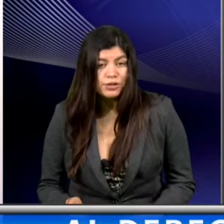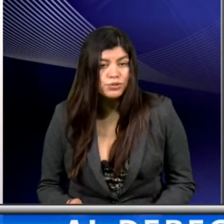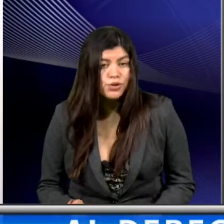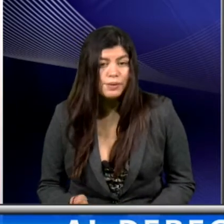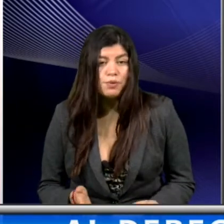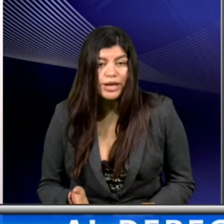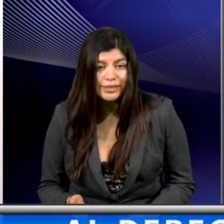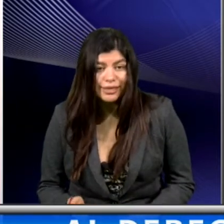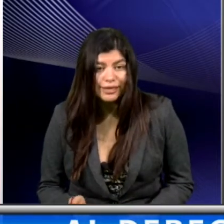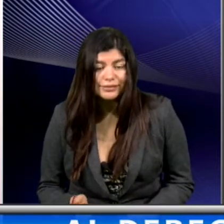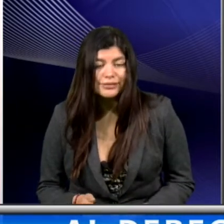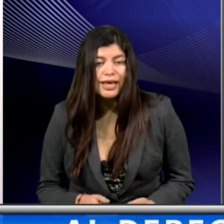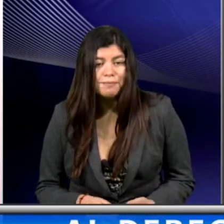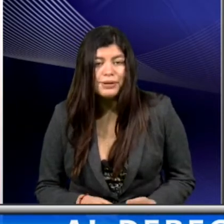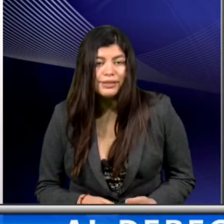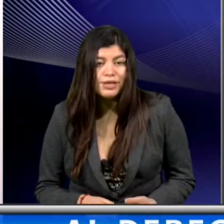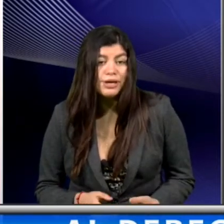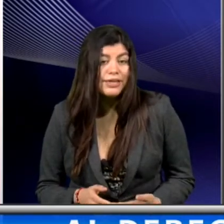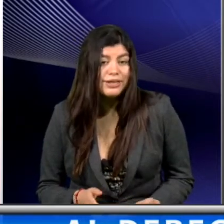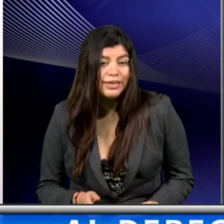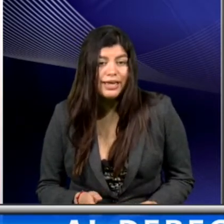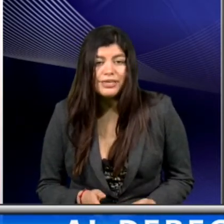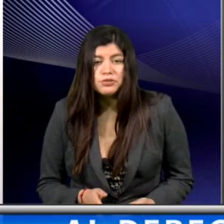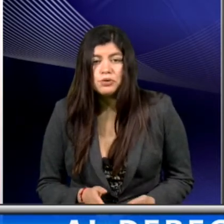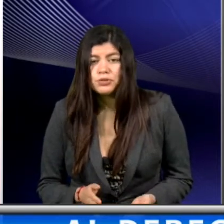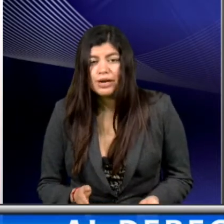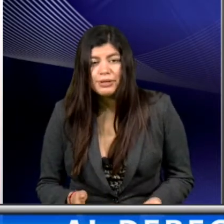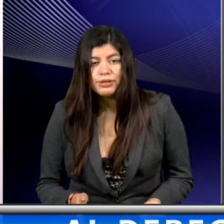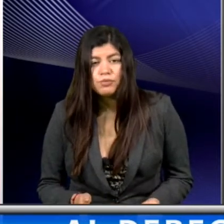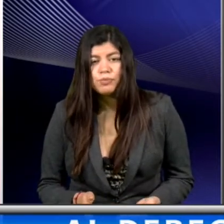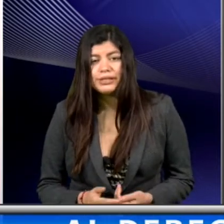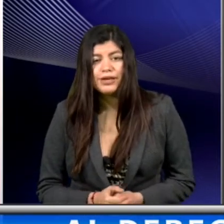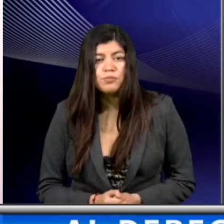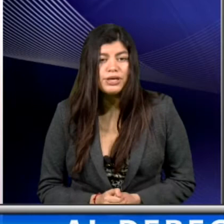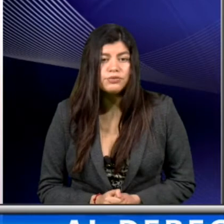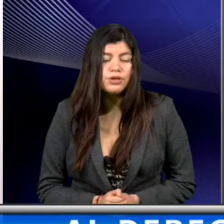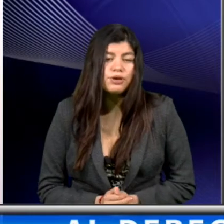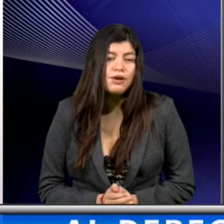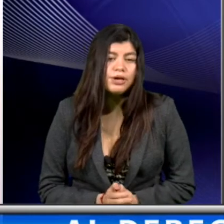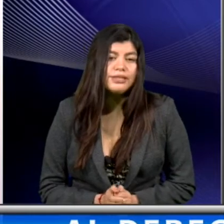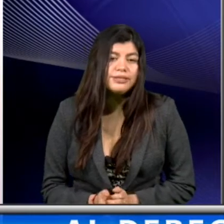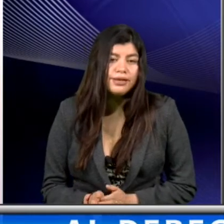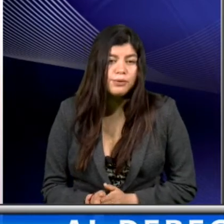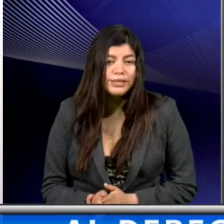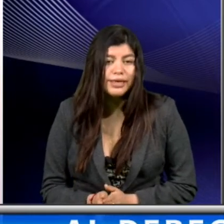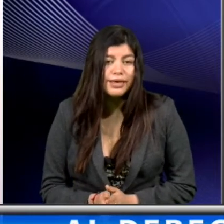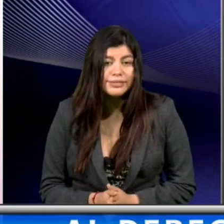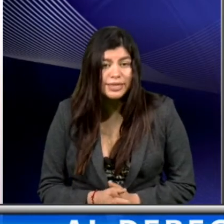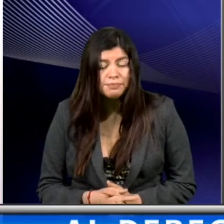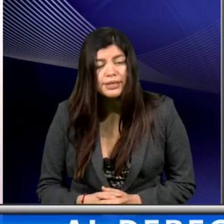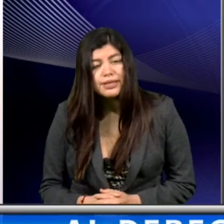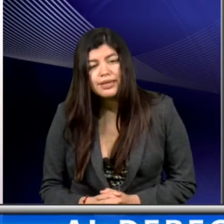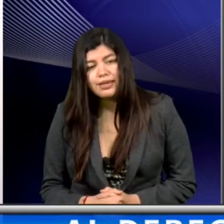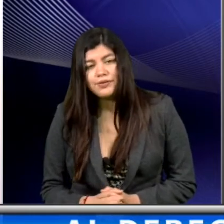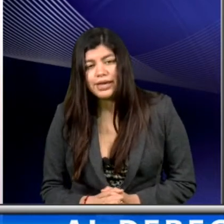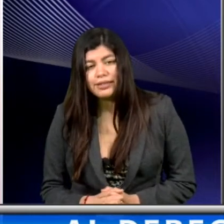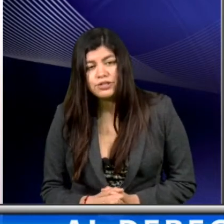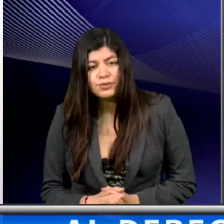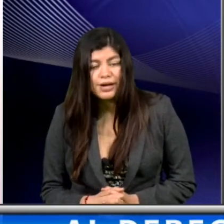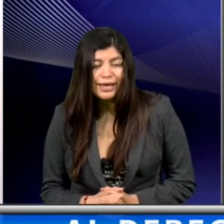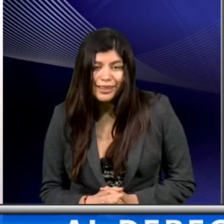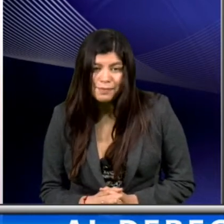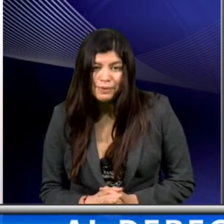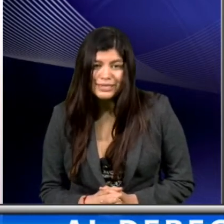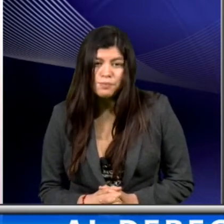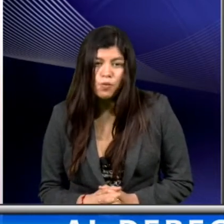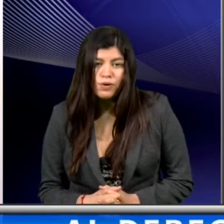las instituciones políticas han perdido credibilidad, y eso no es solamente un comentario mío, sino que es lo que dice la encuesta CEP y lo que ha dicho